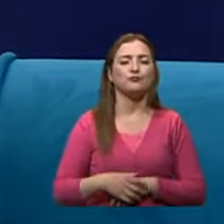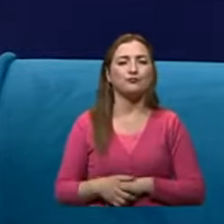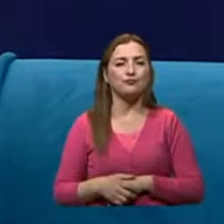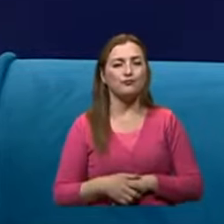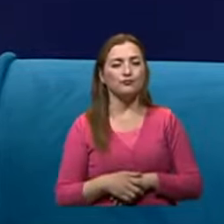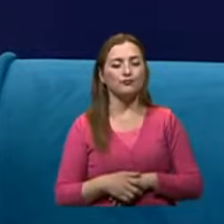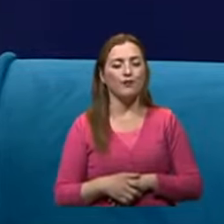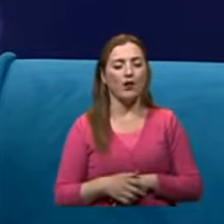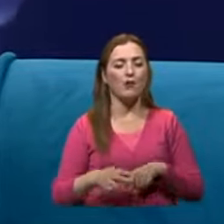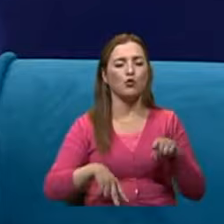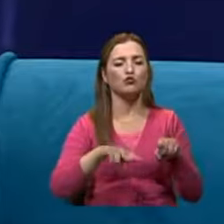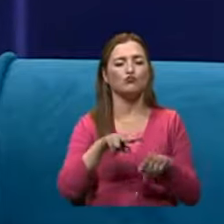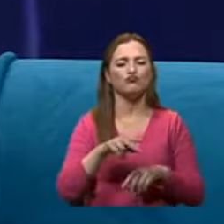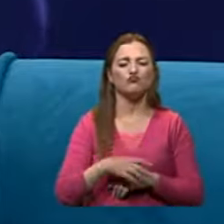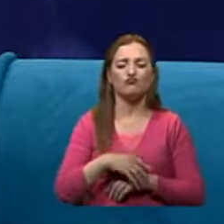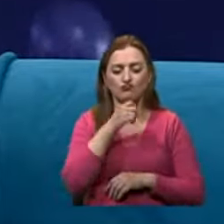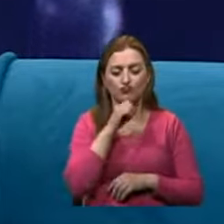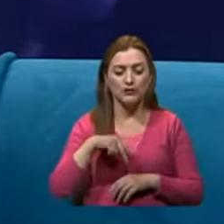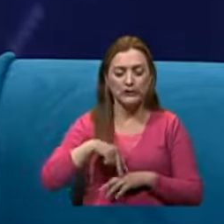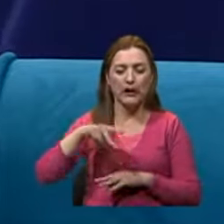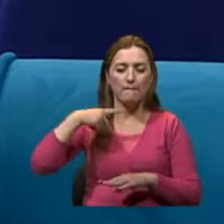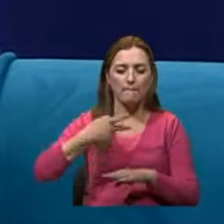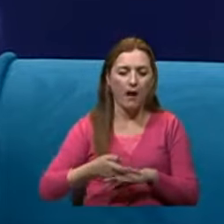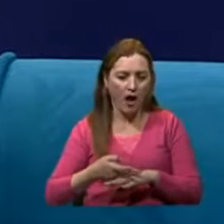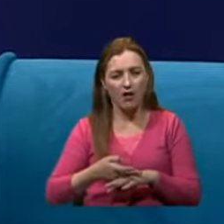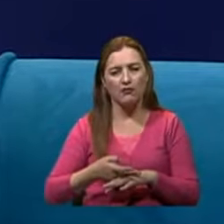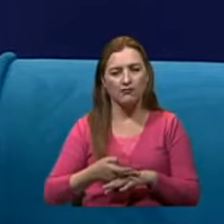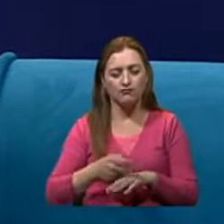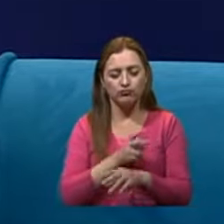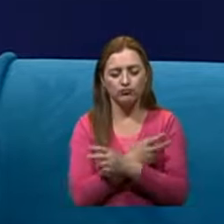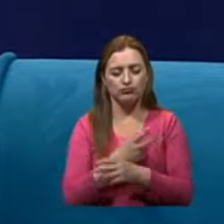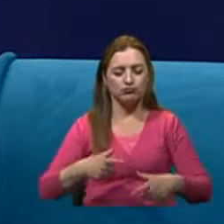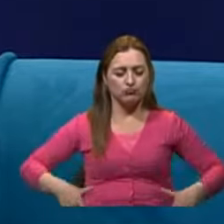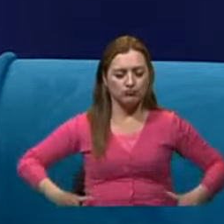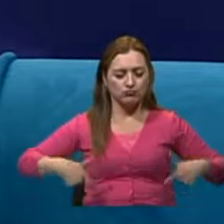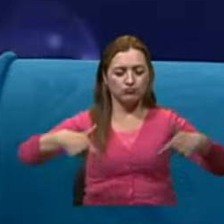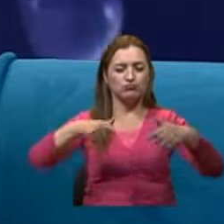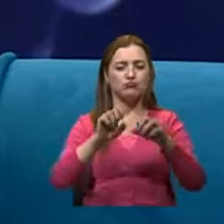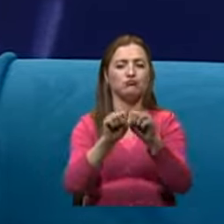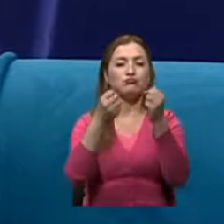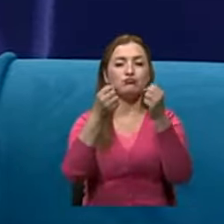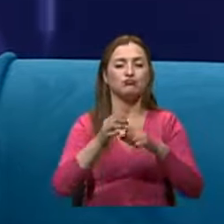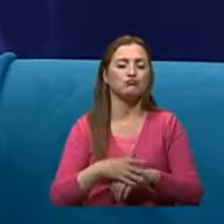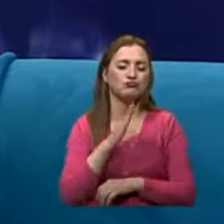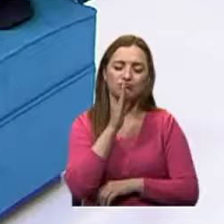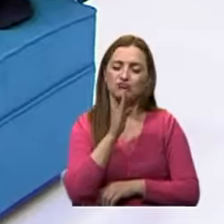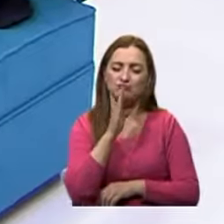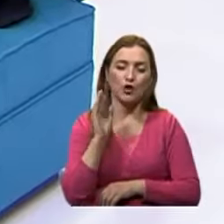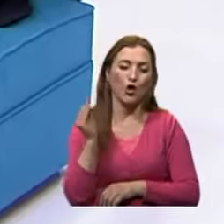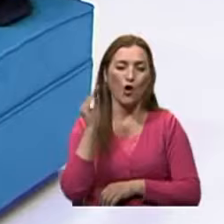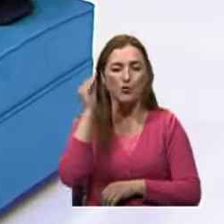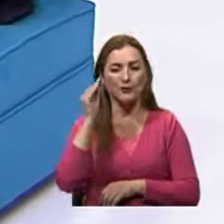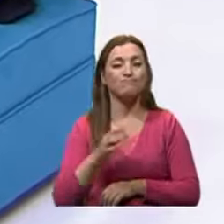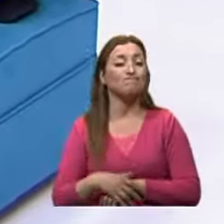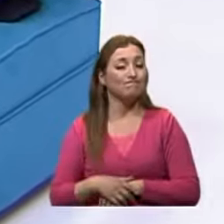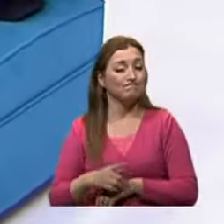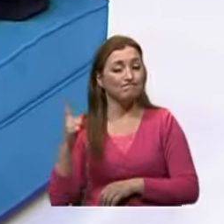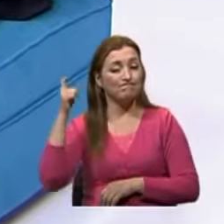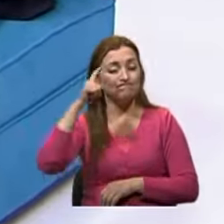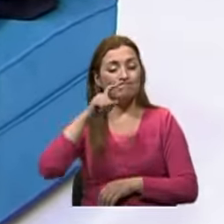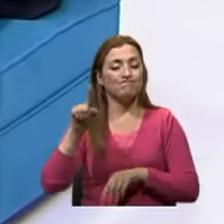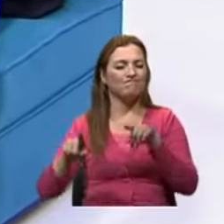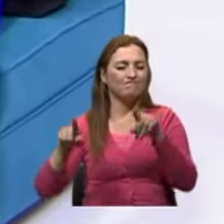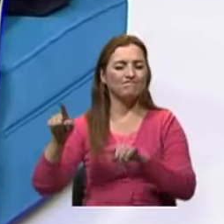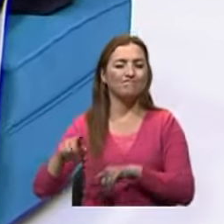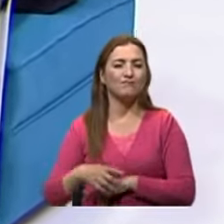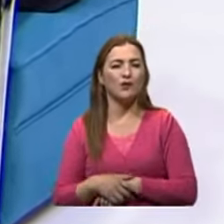de estas fracturas se ven en traumatismos de baja energía. Pero en nuestro medio sí vemos con mucha frecuencia pacientes jóvenes con fracturas complejas. es